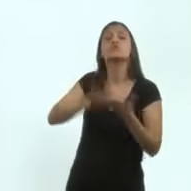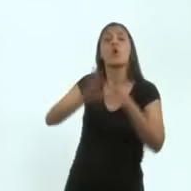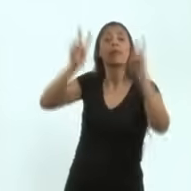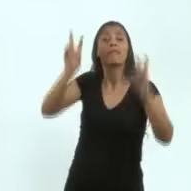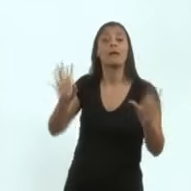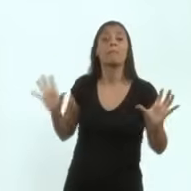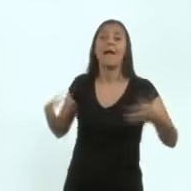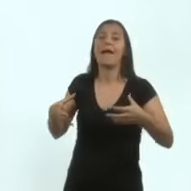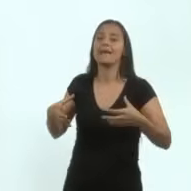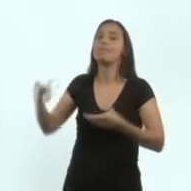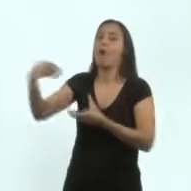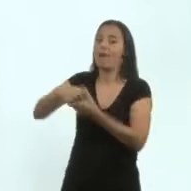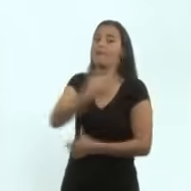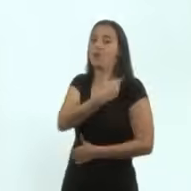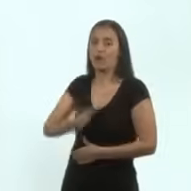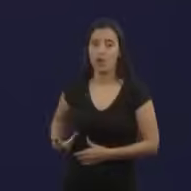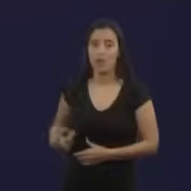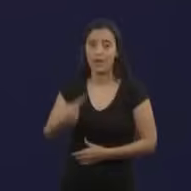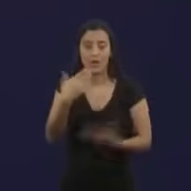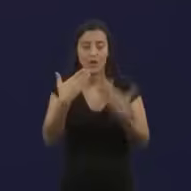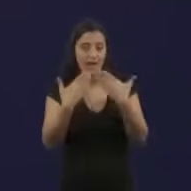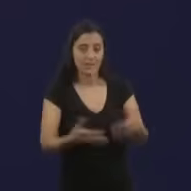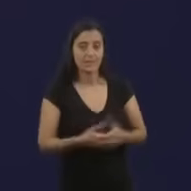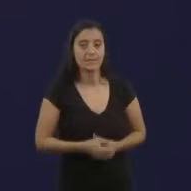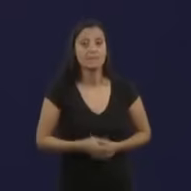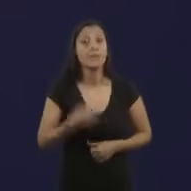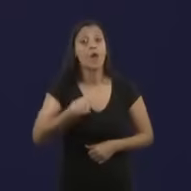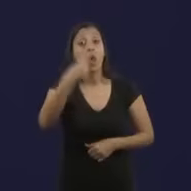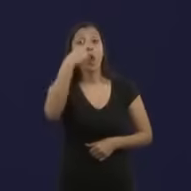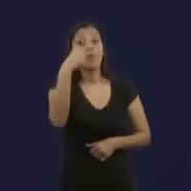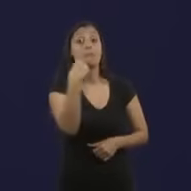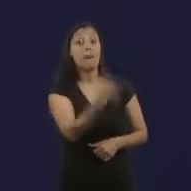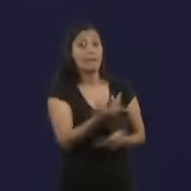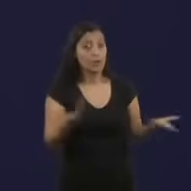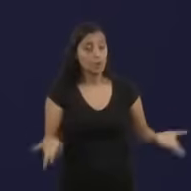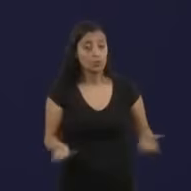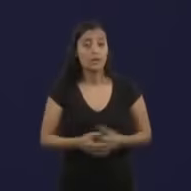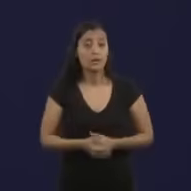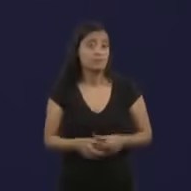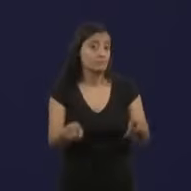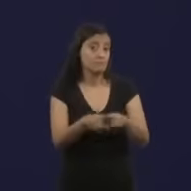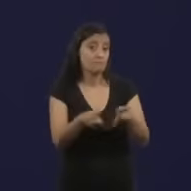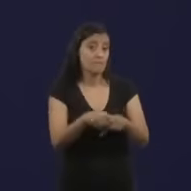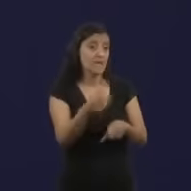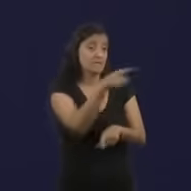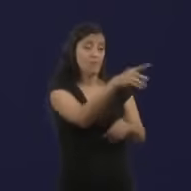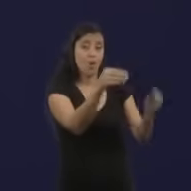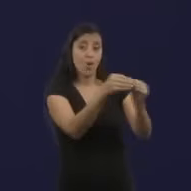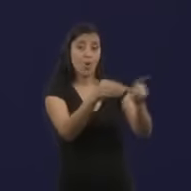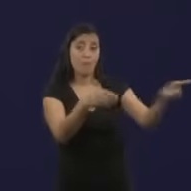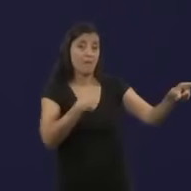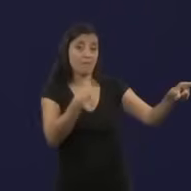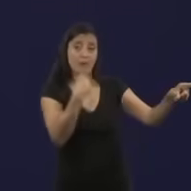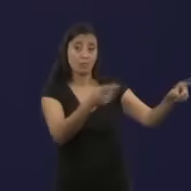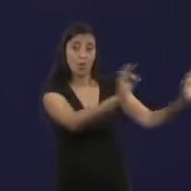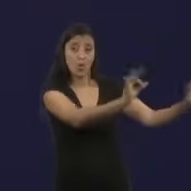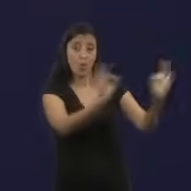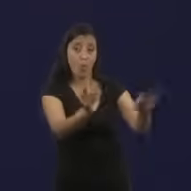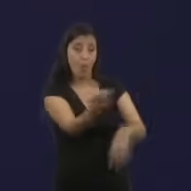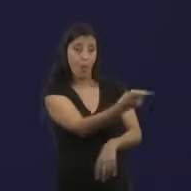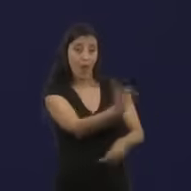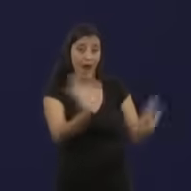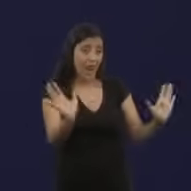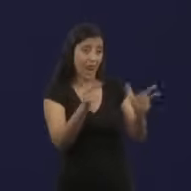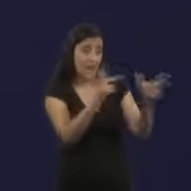equipo de dentro del gobierno Gracias bueno la última pregunta va en línea con lo que preguntó con lo que preguntó Tati